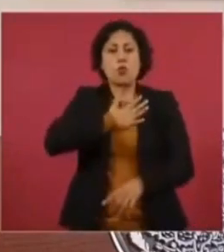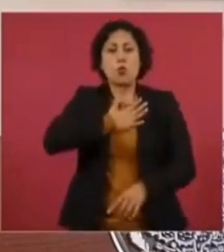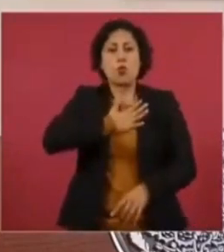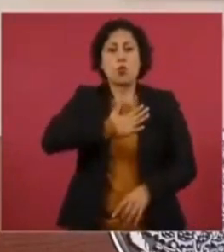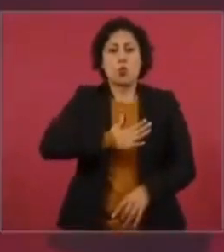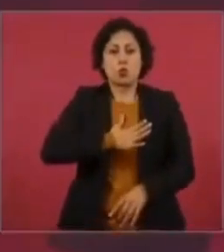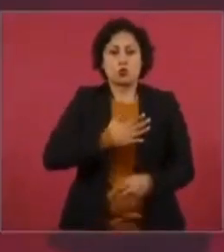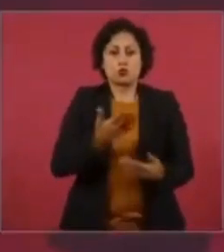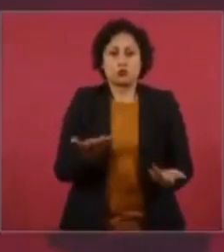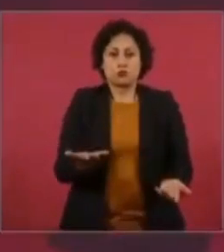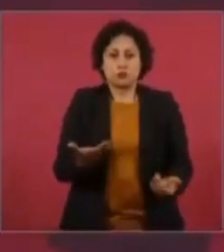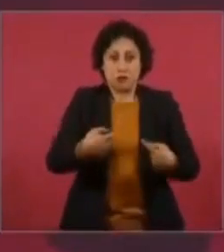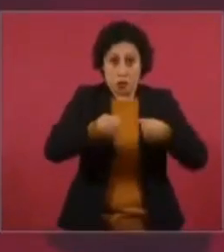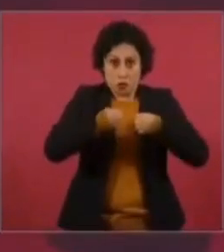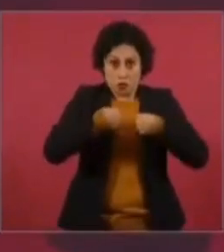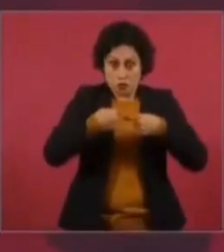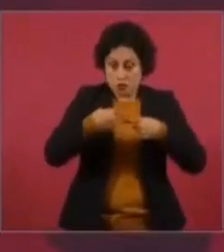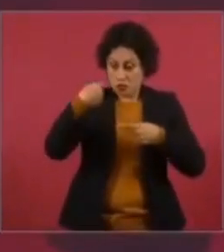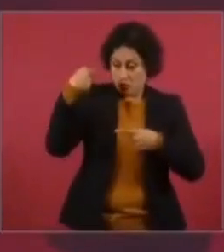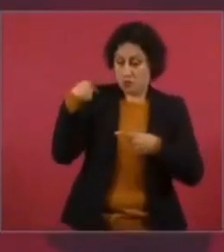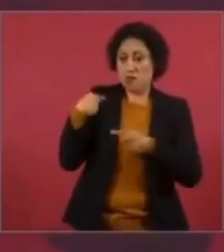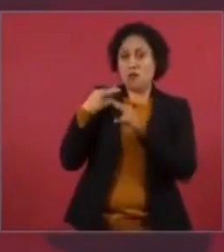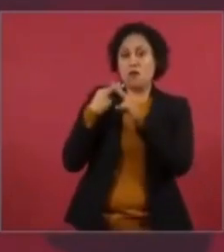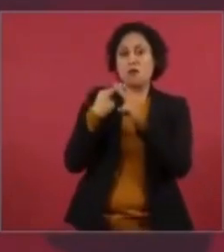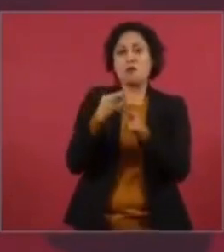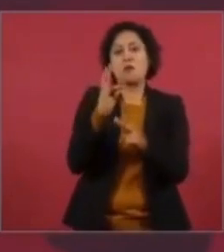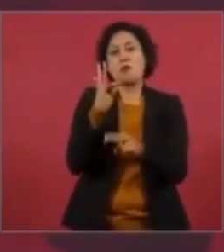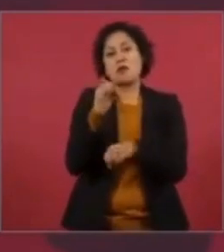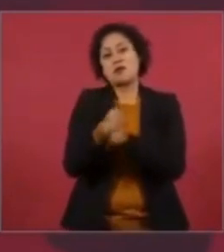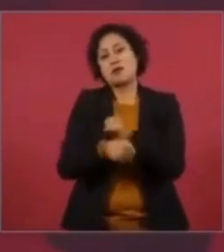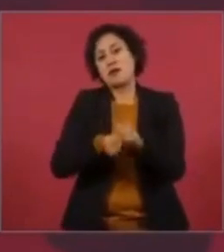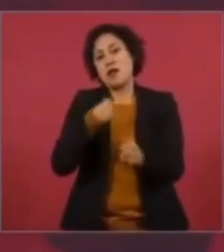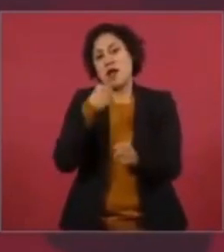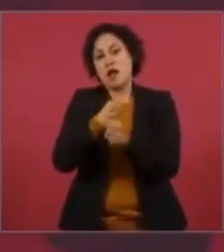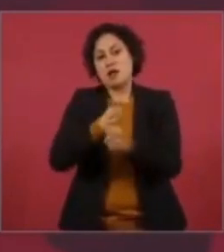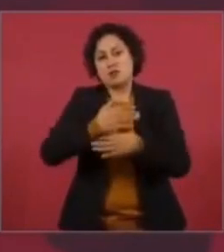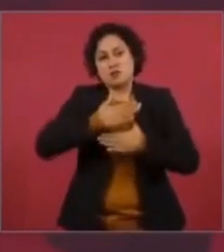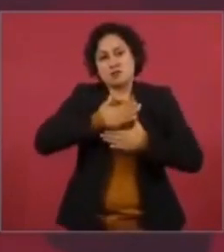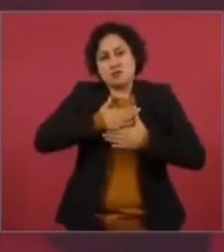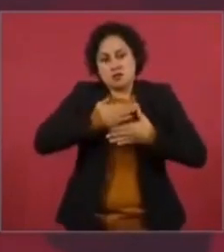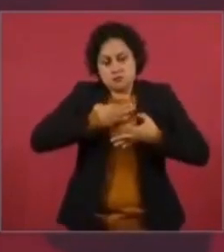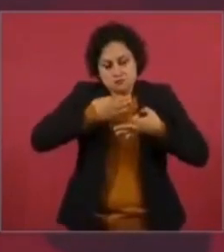Yo llevo más de 40 años luchando por mis ideales, por mis principios.